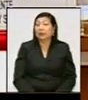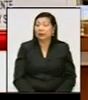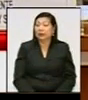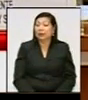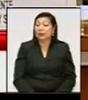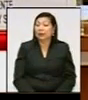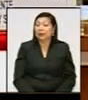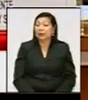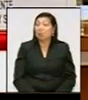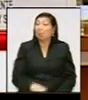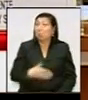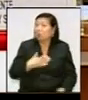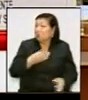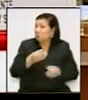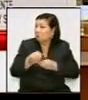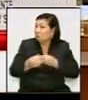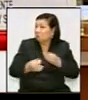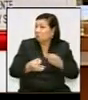expositor, para que